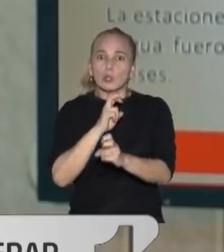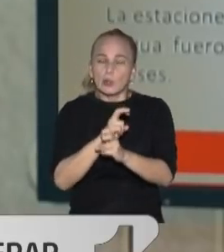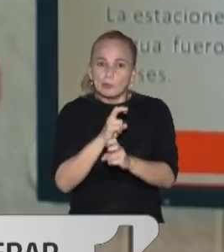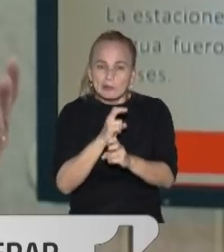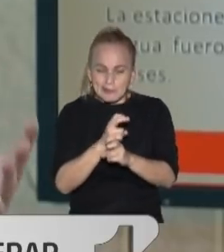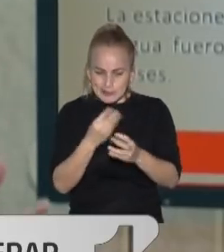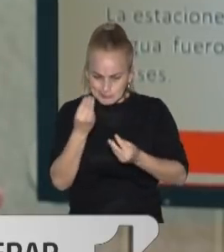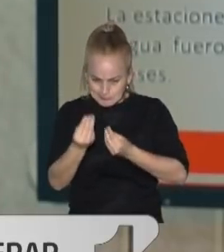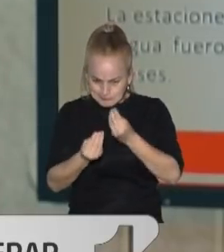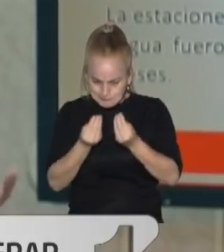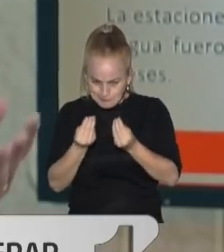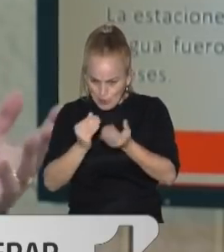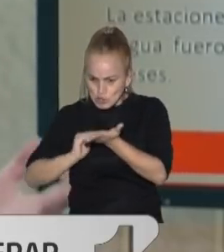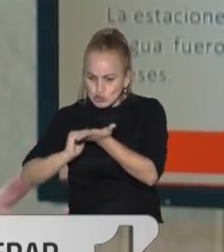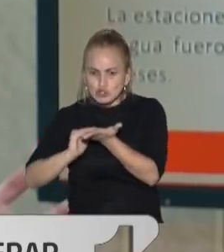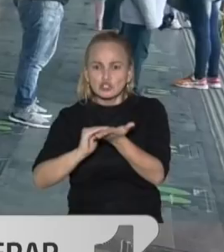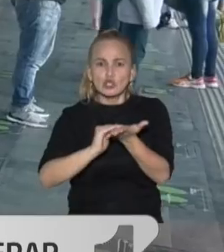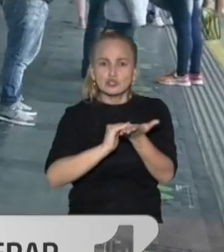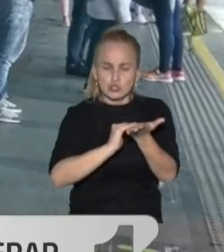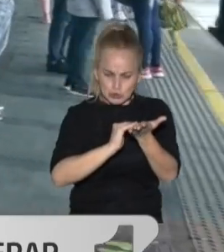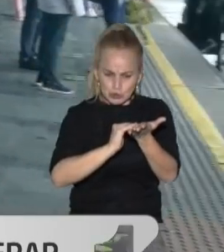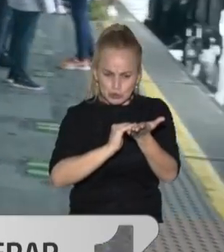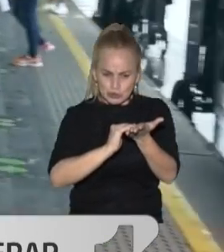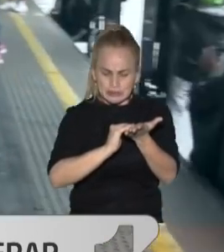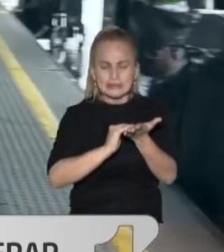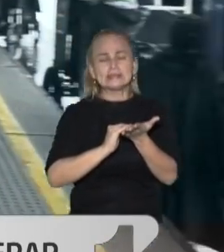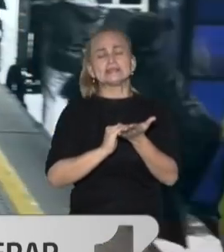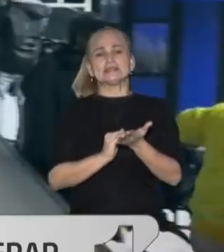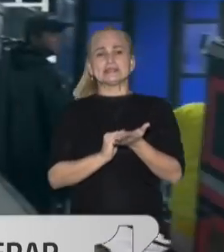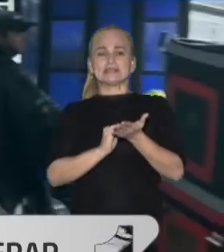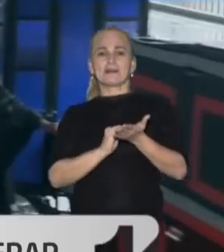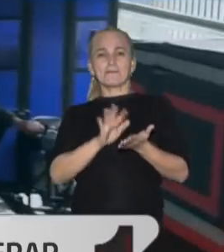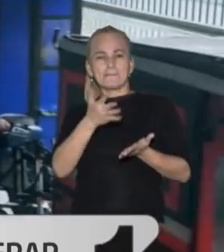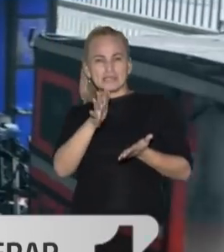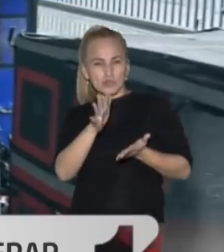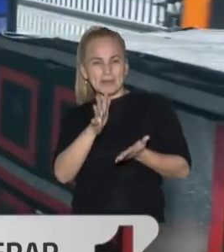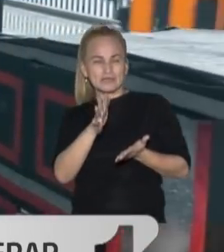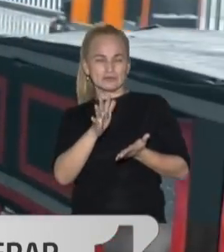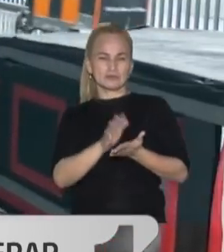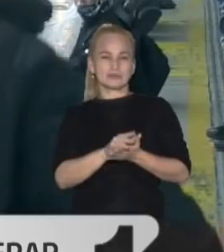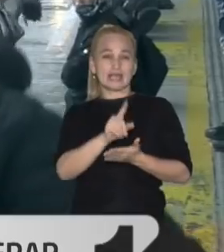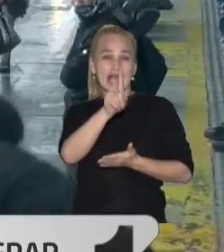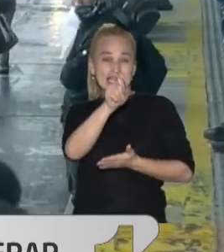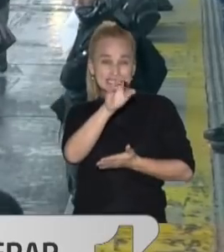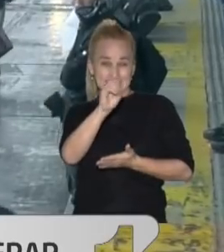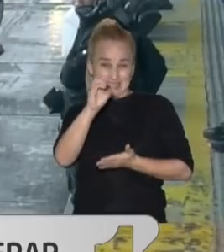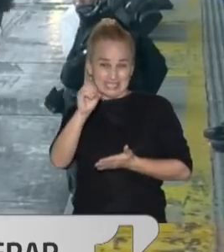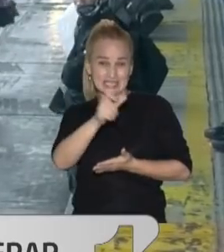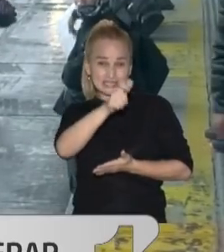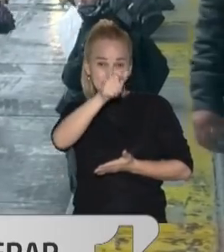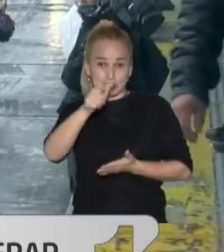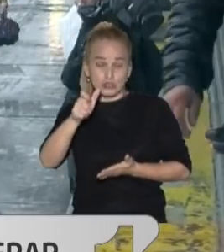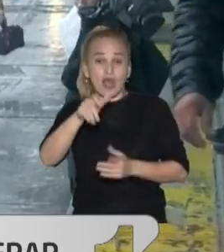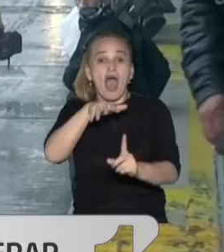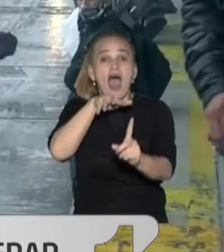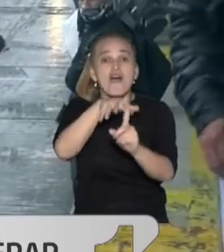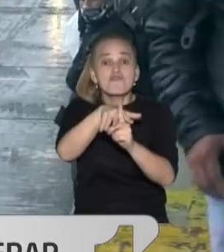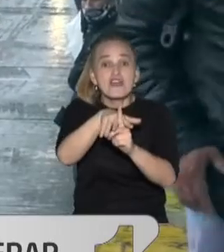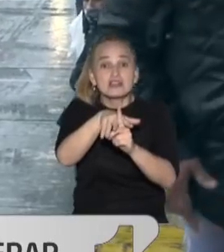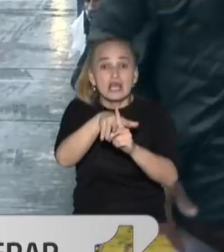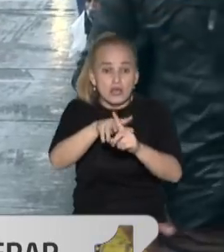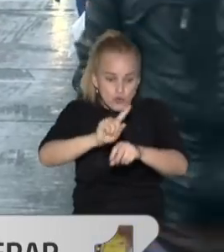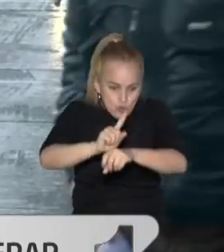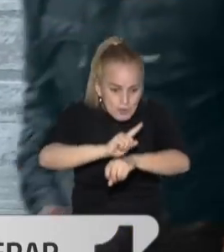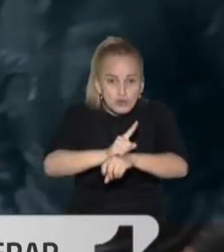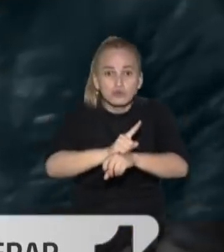nos vamos a demorar en reconstruirlas. 600 personas se afectan por cada